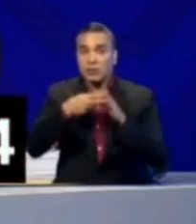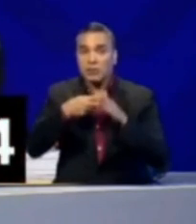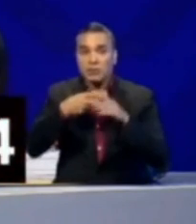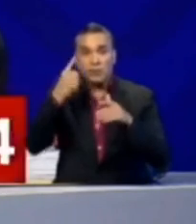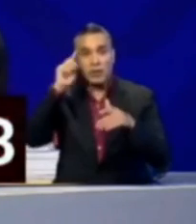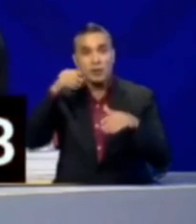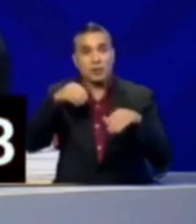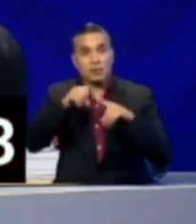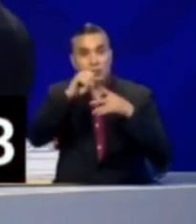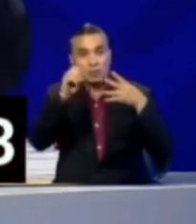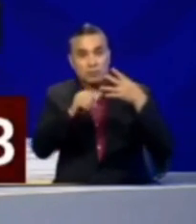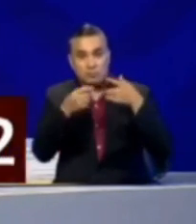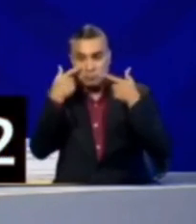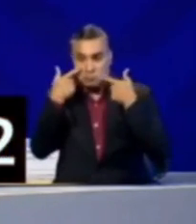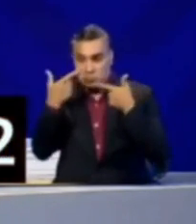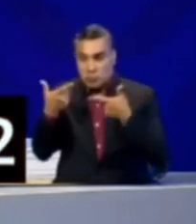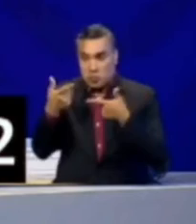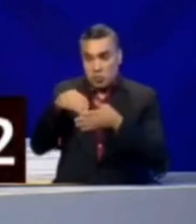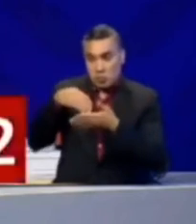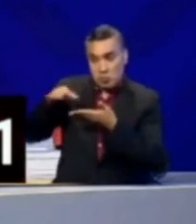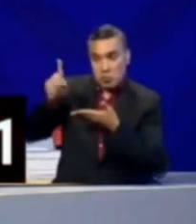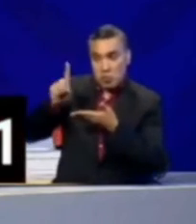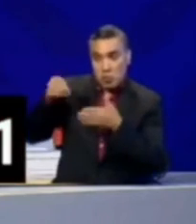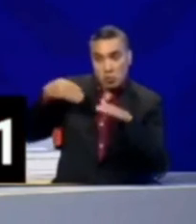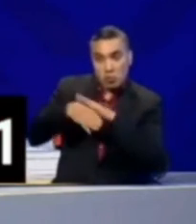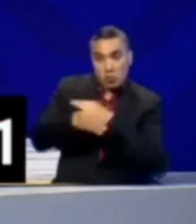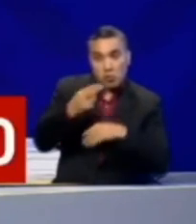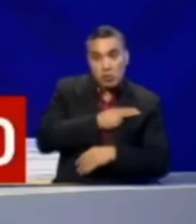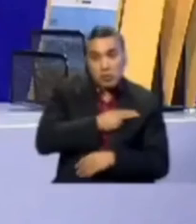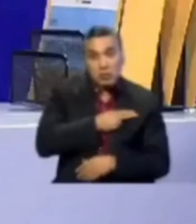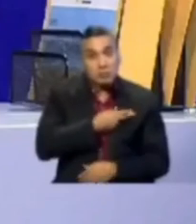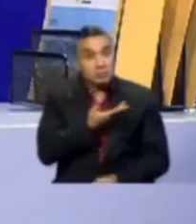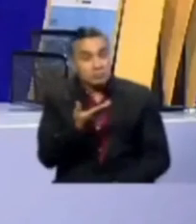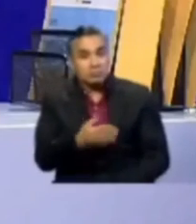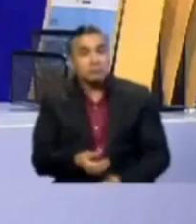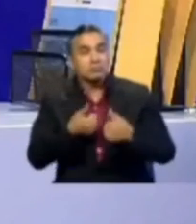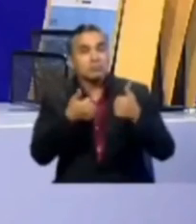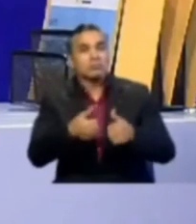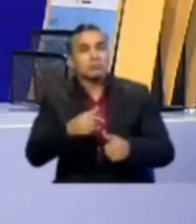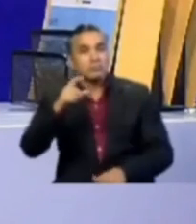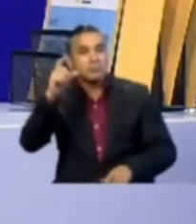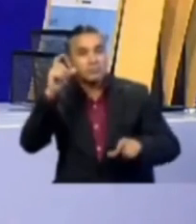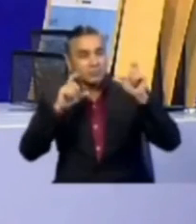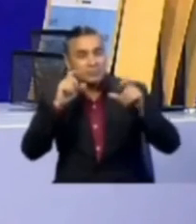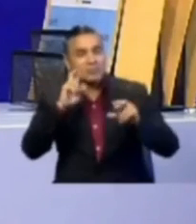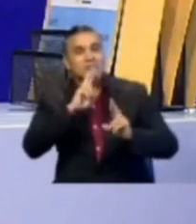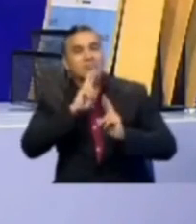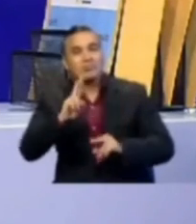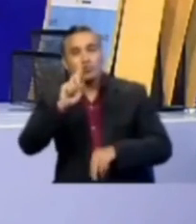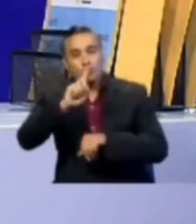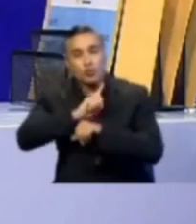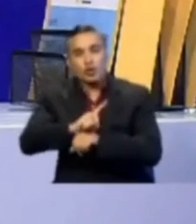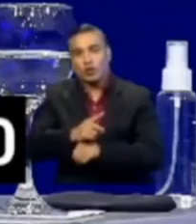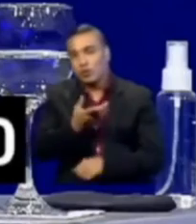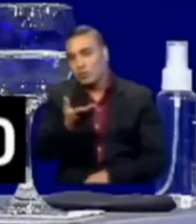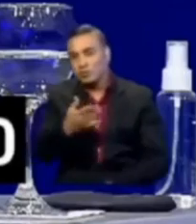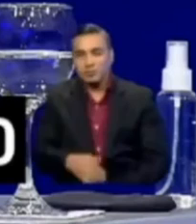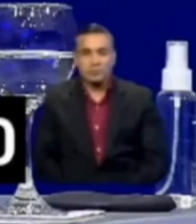de la CENESID hacia los jóvenes ecuatorianos? Candidato Arauz tiene 1 minuto para responder la